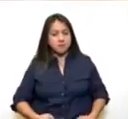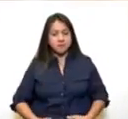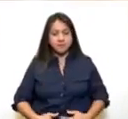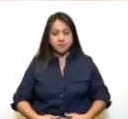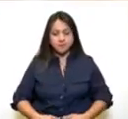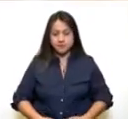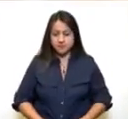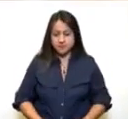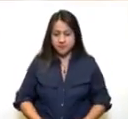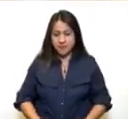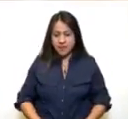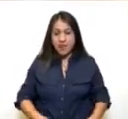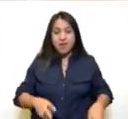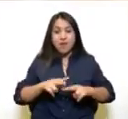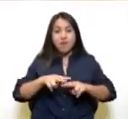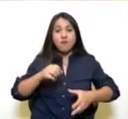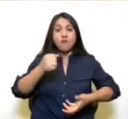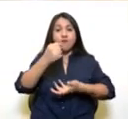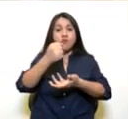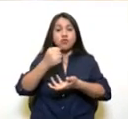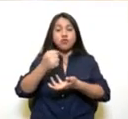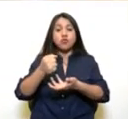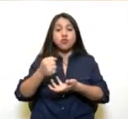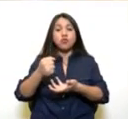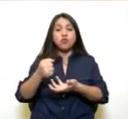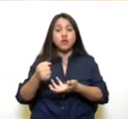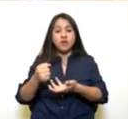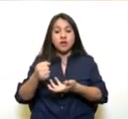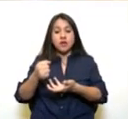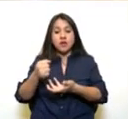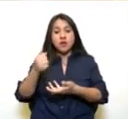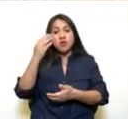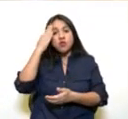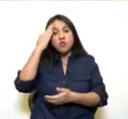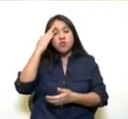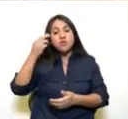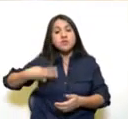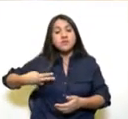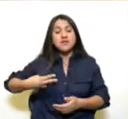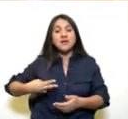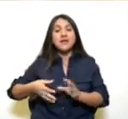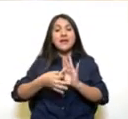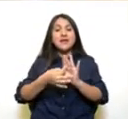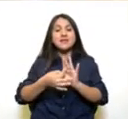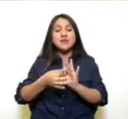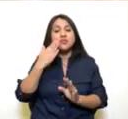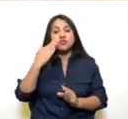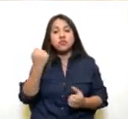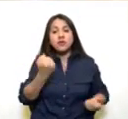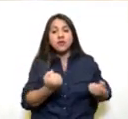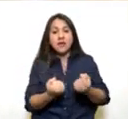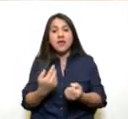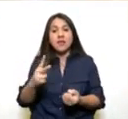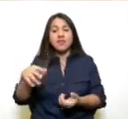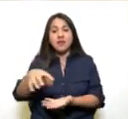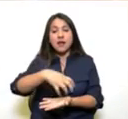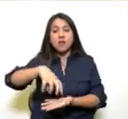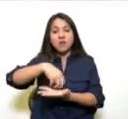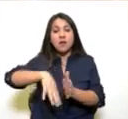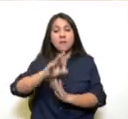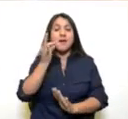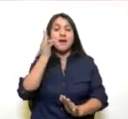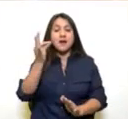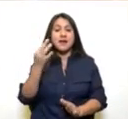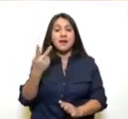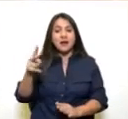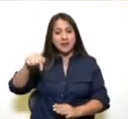bueno el fondo común municipal se mantiene gracias a la solidaridad de la comuna más rica en este